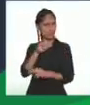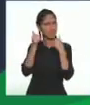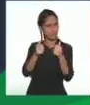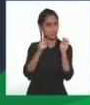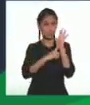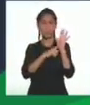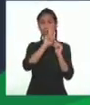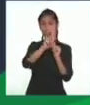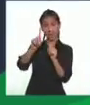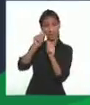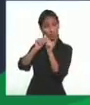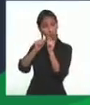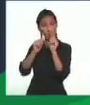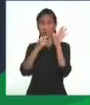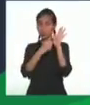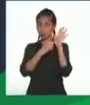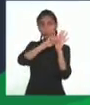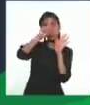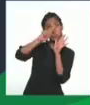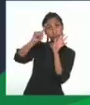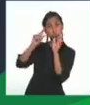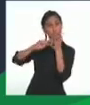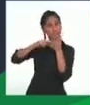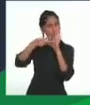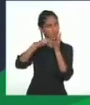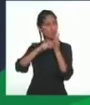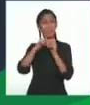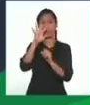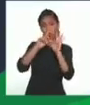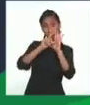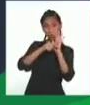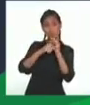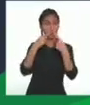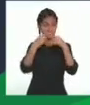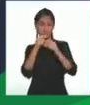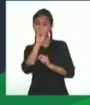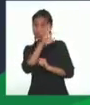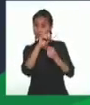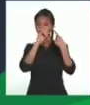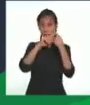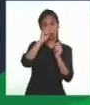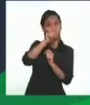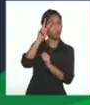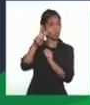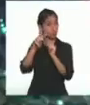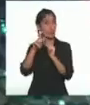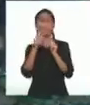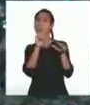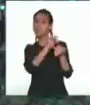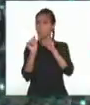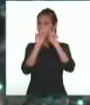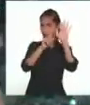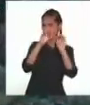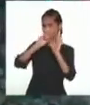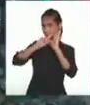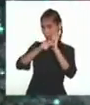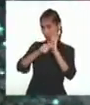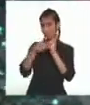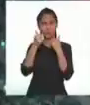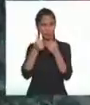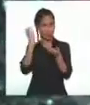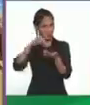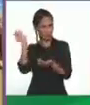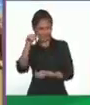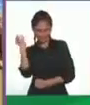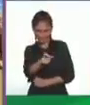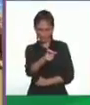muestra significa que han pasado 5 minutos. Si multiplicamos los 5 minutos por los 12 números, dan 60 minutos. Muy bien, te toca volver a lanzar